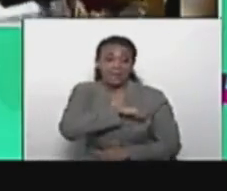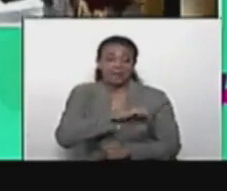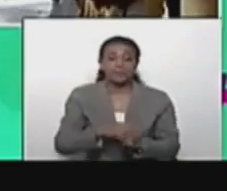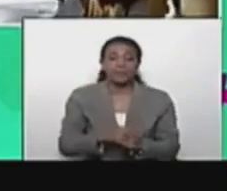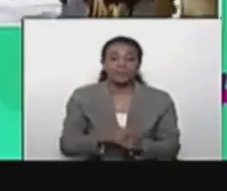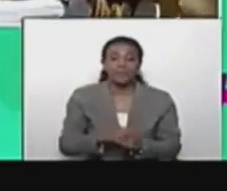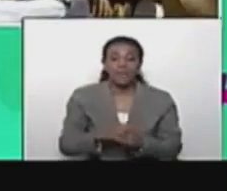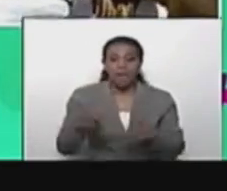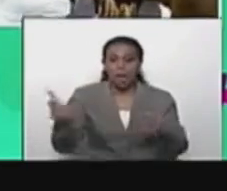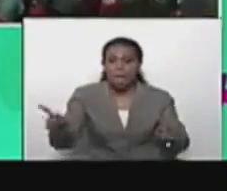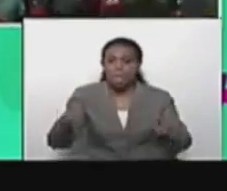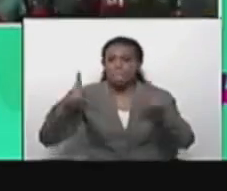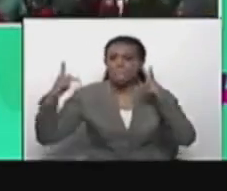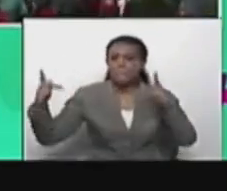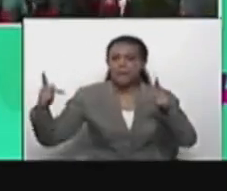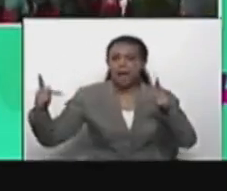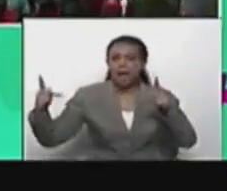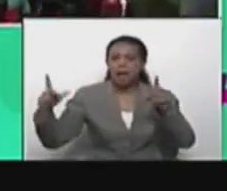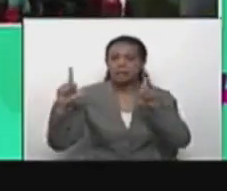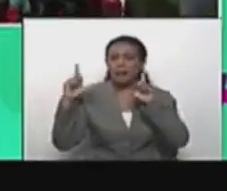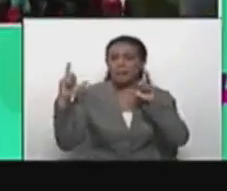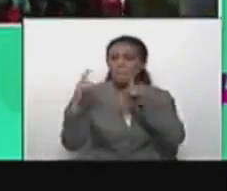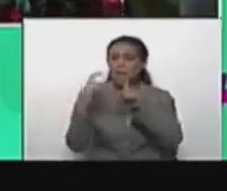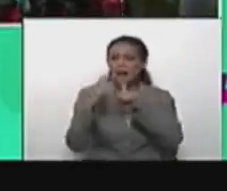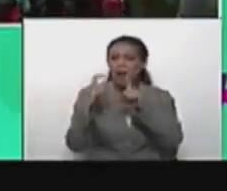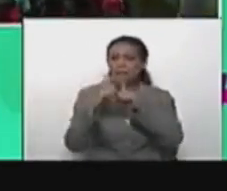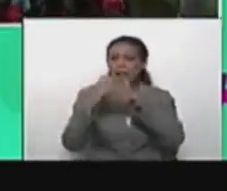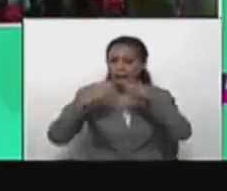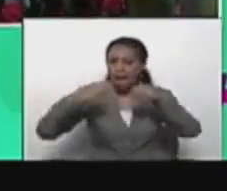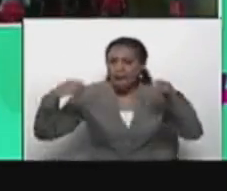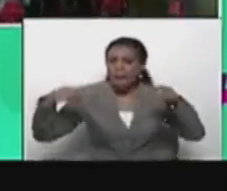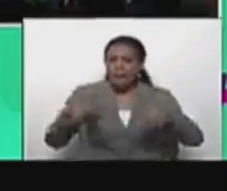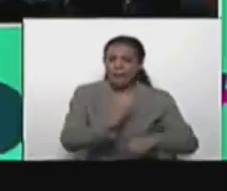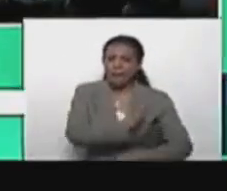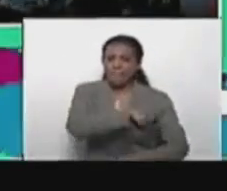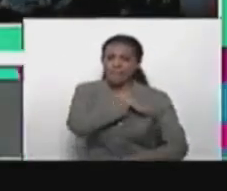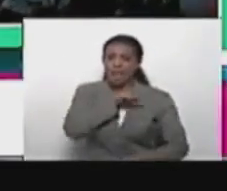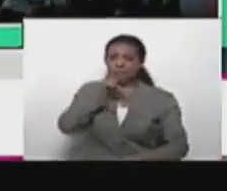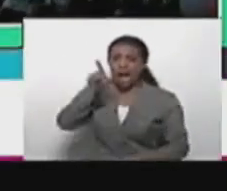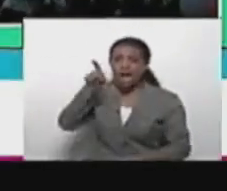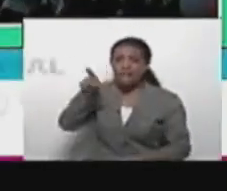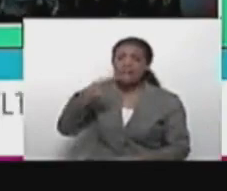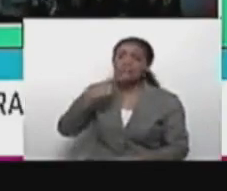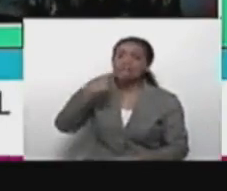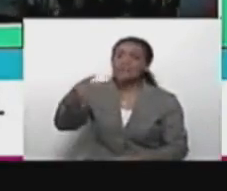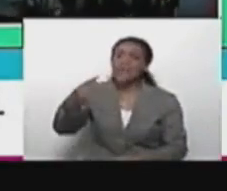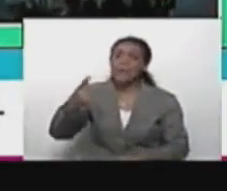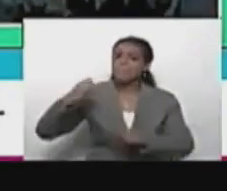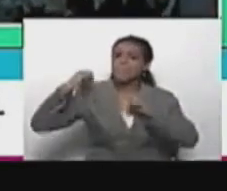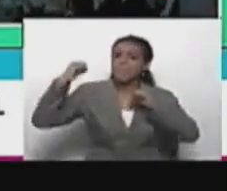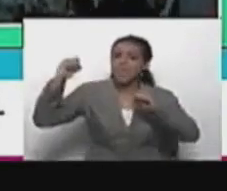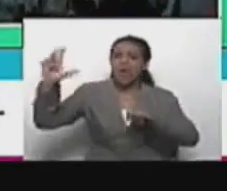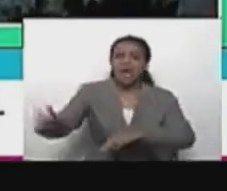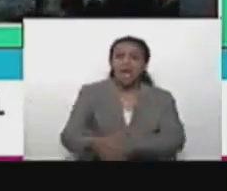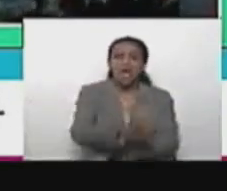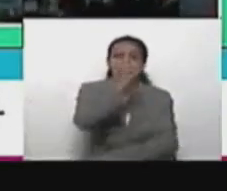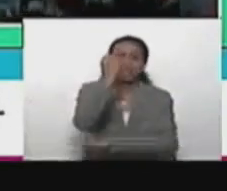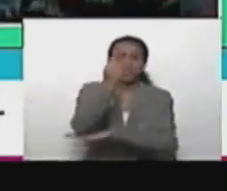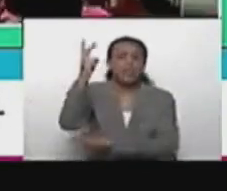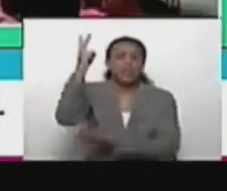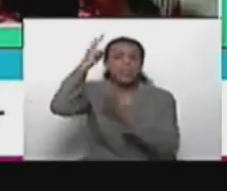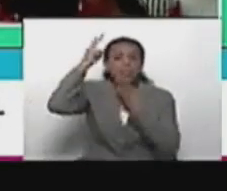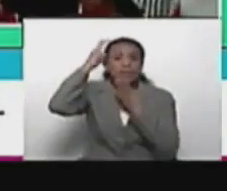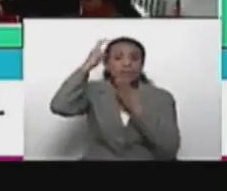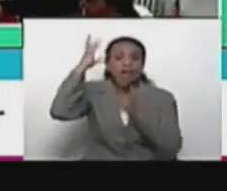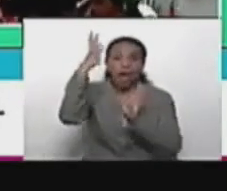y las pancartas y las consignas. En España gritaban que viva el Día de la Resistencia Indígena y